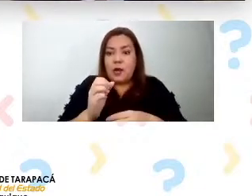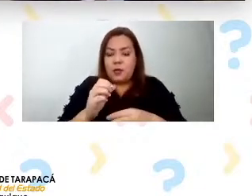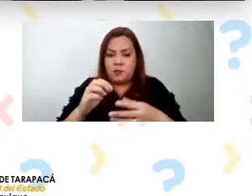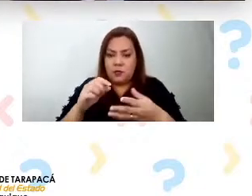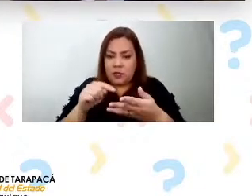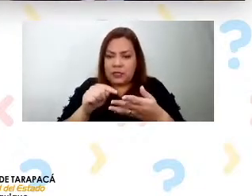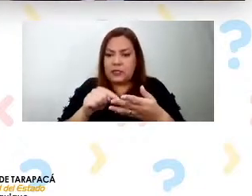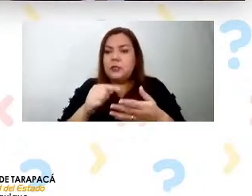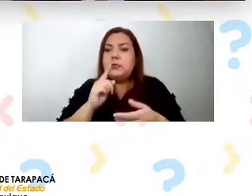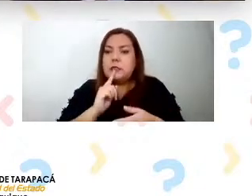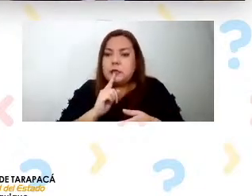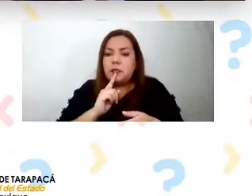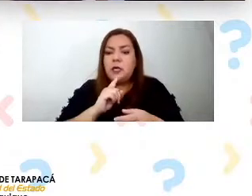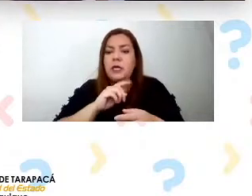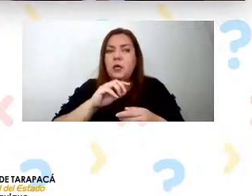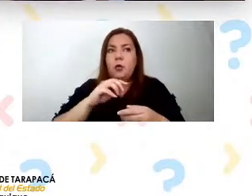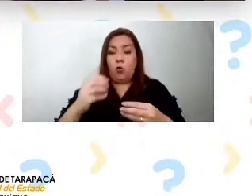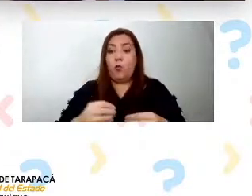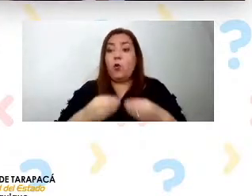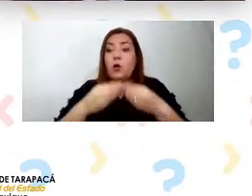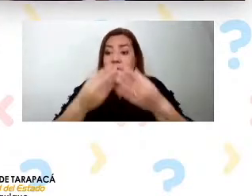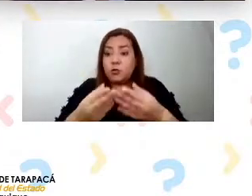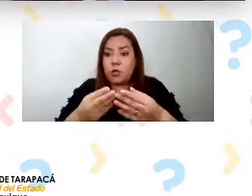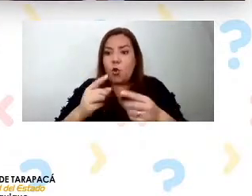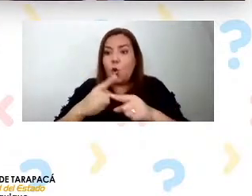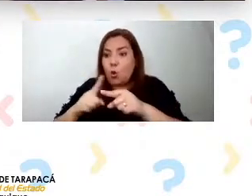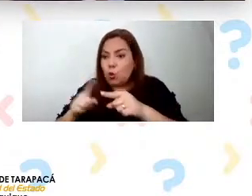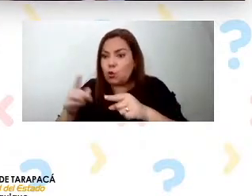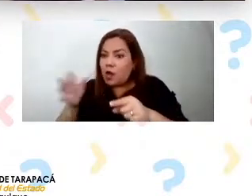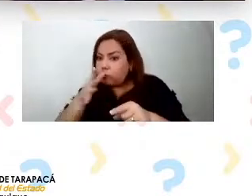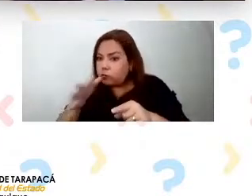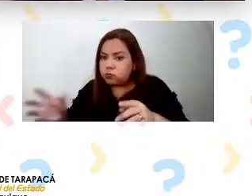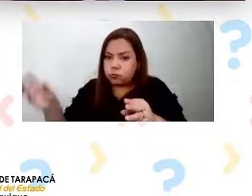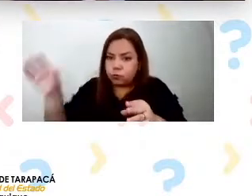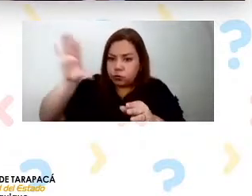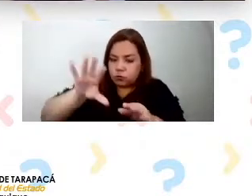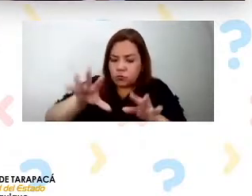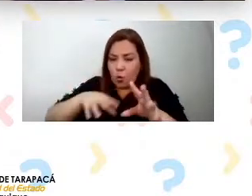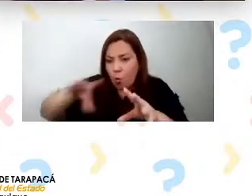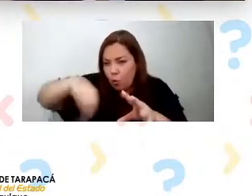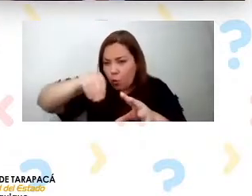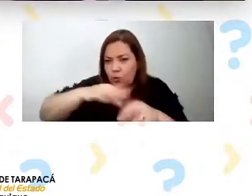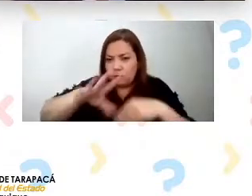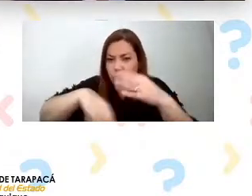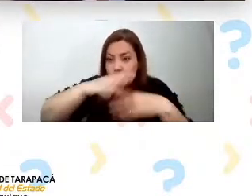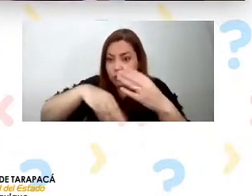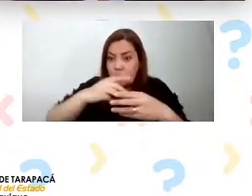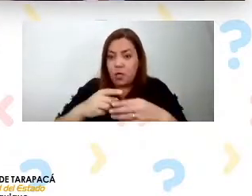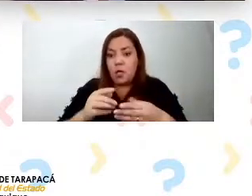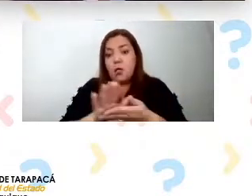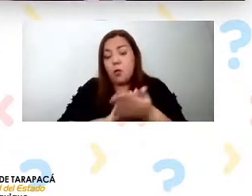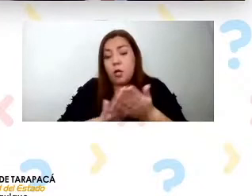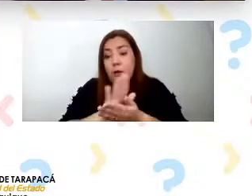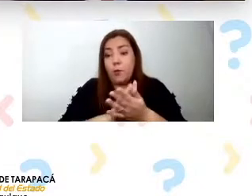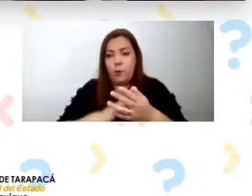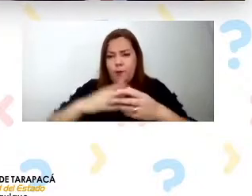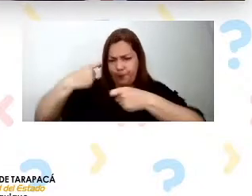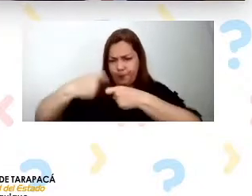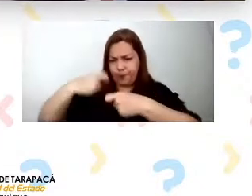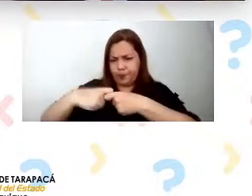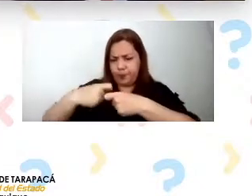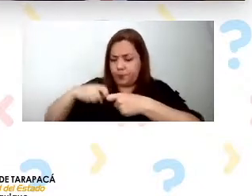¿no es cierto?, de reaccionar con ciertas sustancias que están presentes en las rocas madre, en